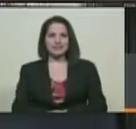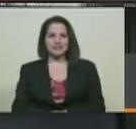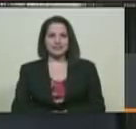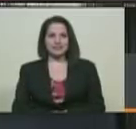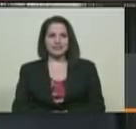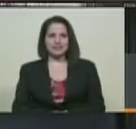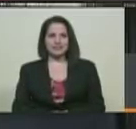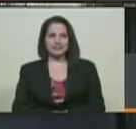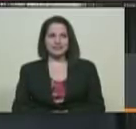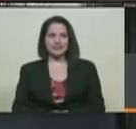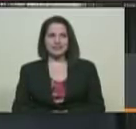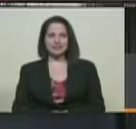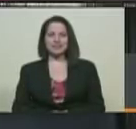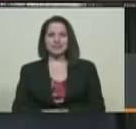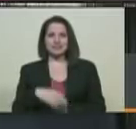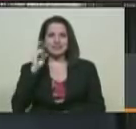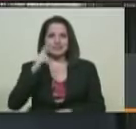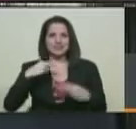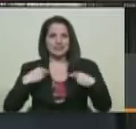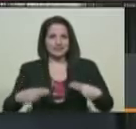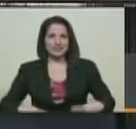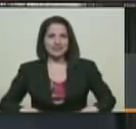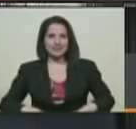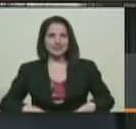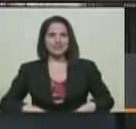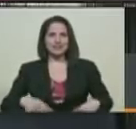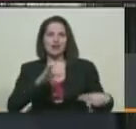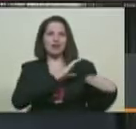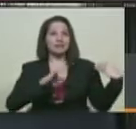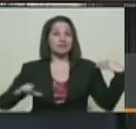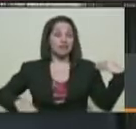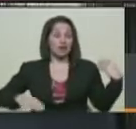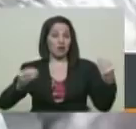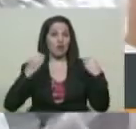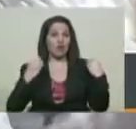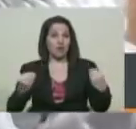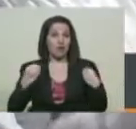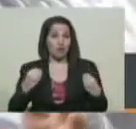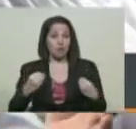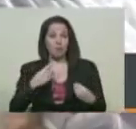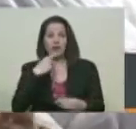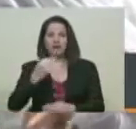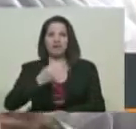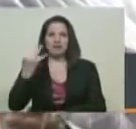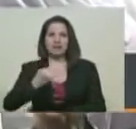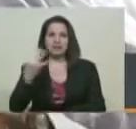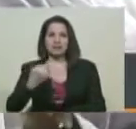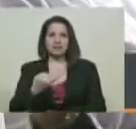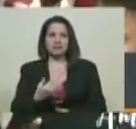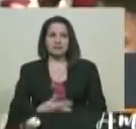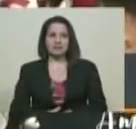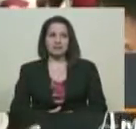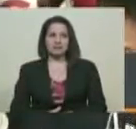Hugo Chávez. El humanismo cristiano. La sensibilidad. La verdad.